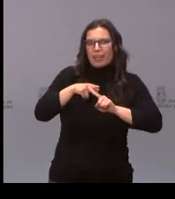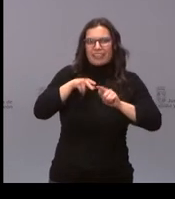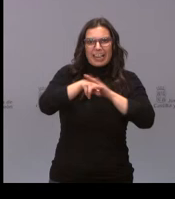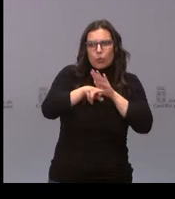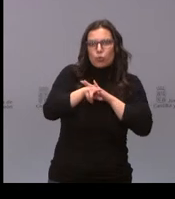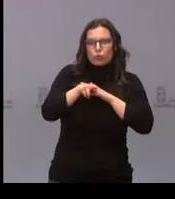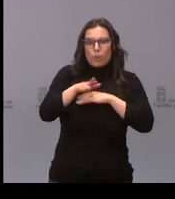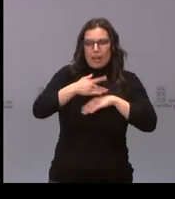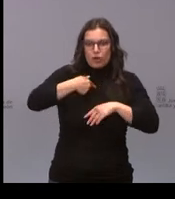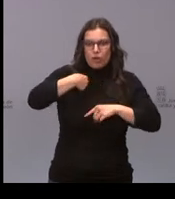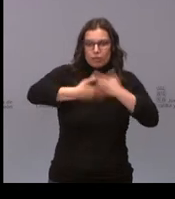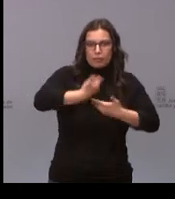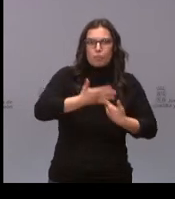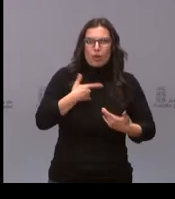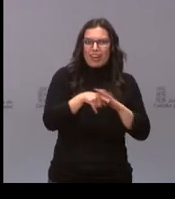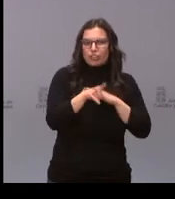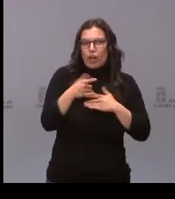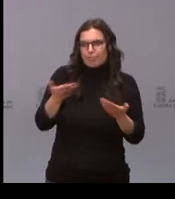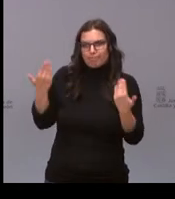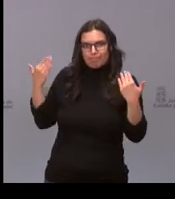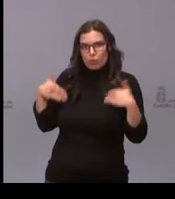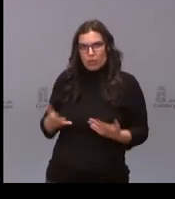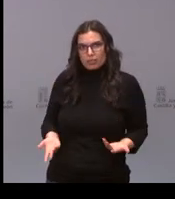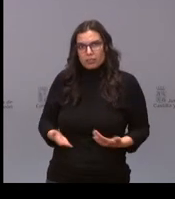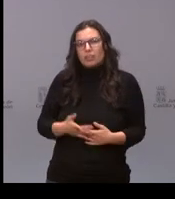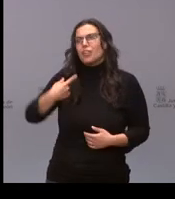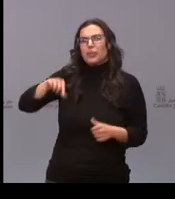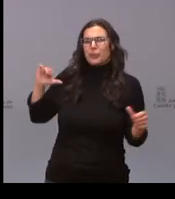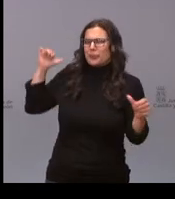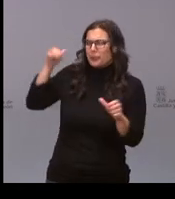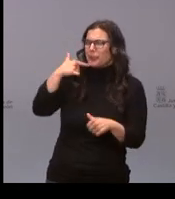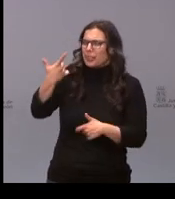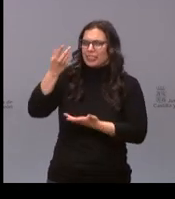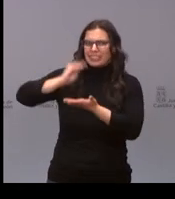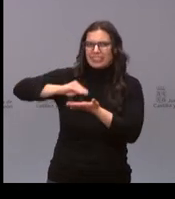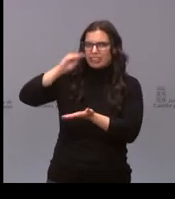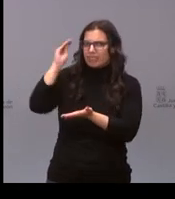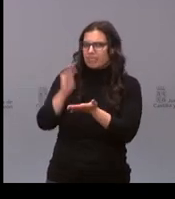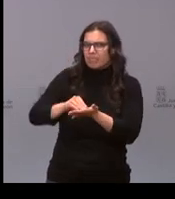poder gestionar la pandemia. Se lo hemos venido diciendo en muchas ocasiones